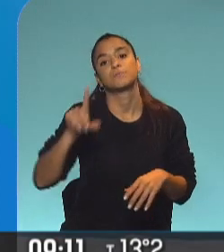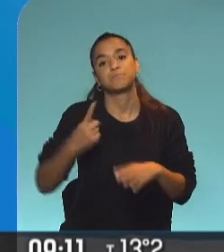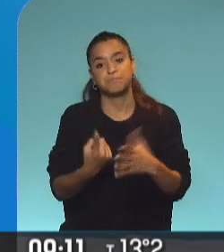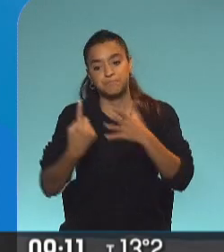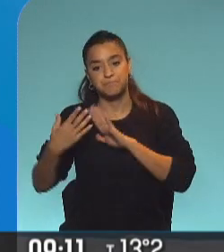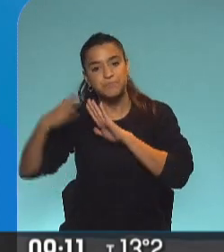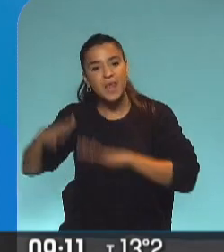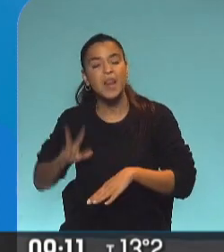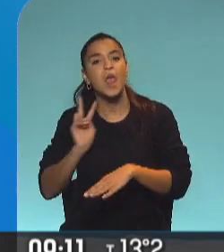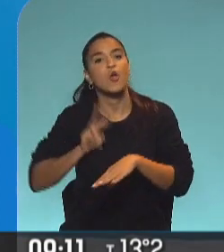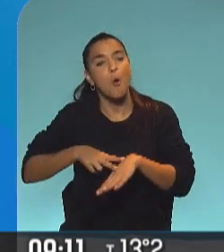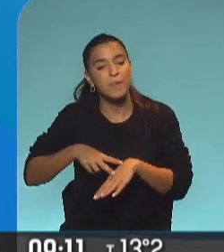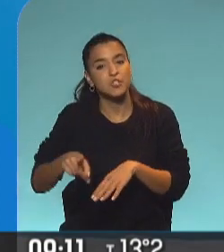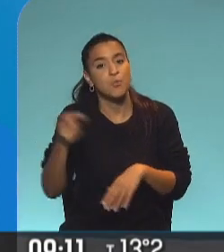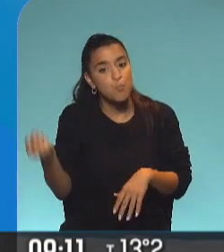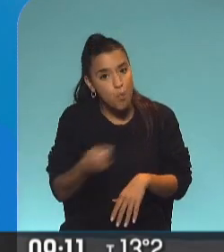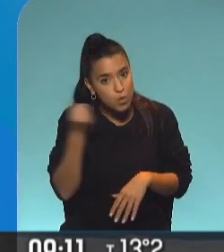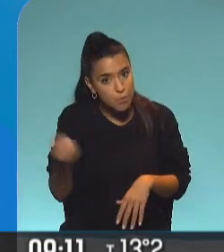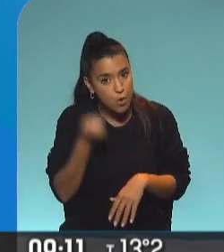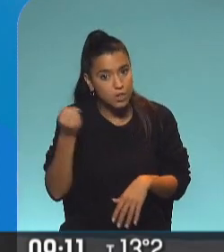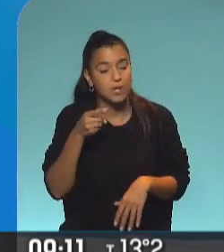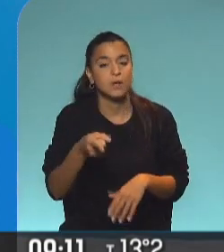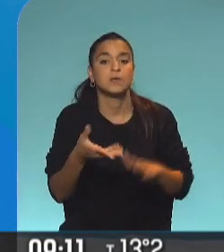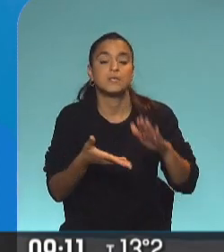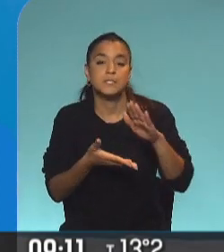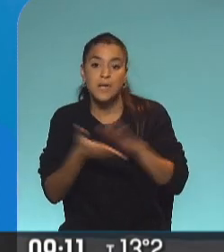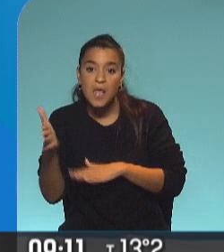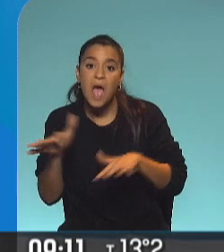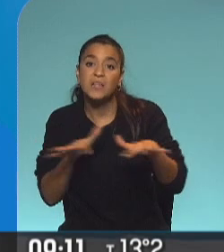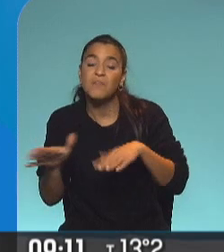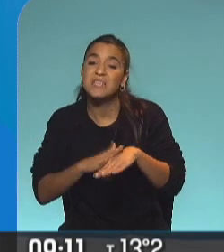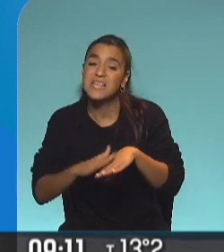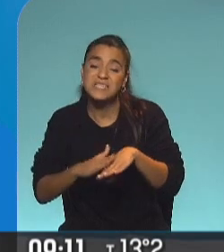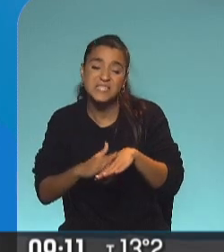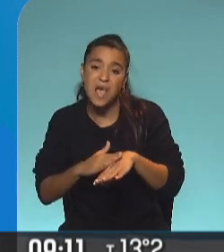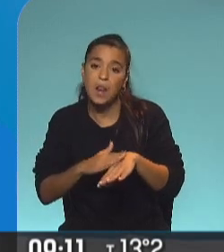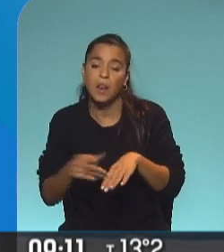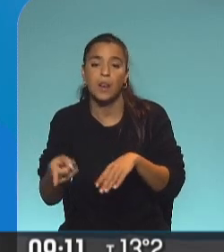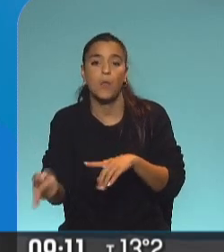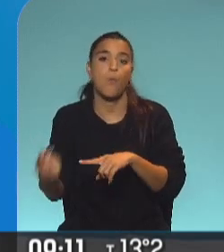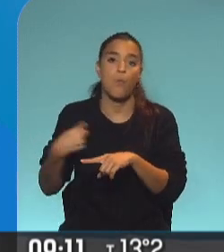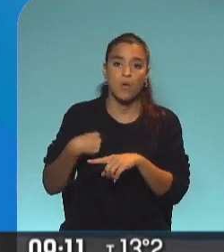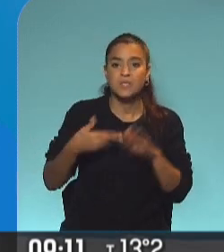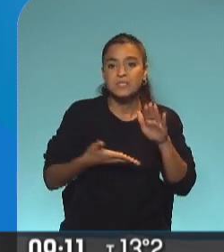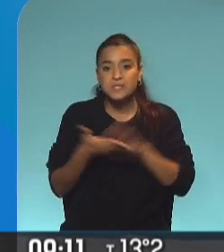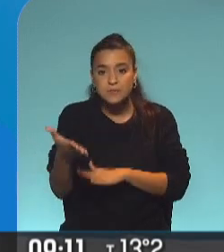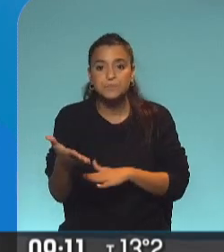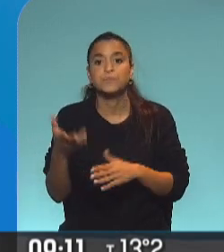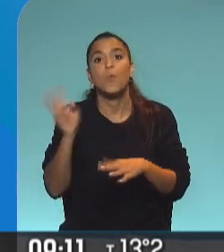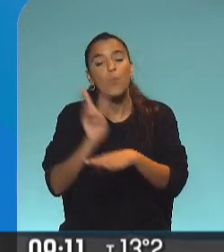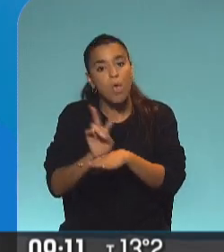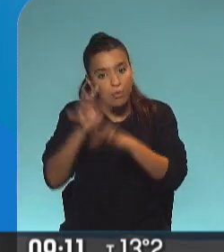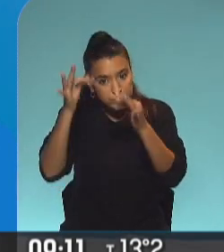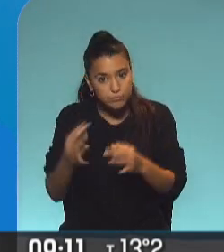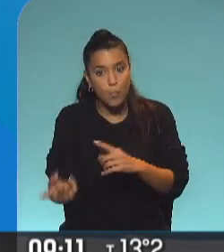esa recomendación tan importante de salir para las actividades esenciales, de salir con los cuidados